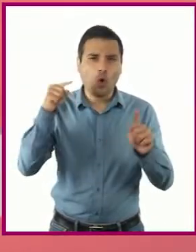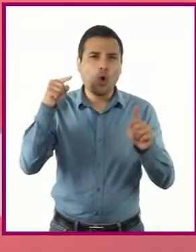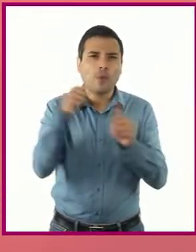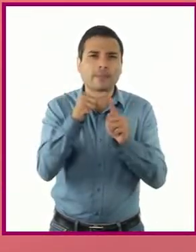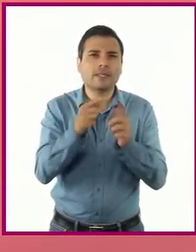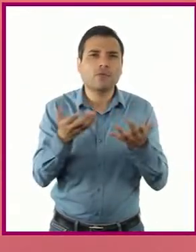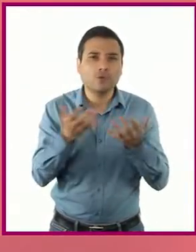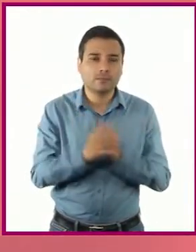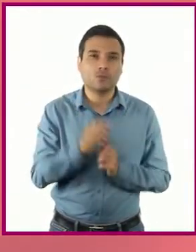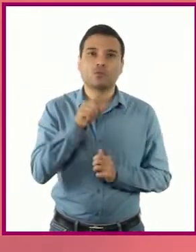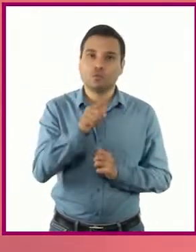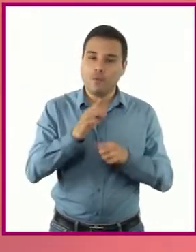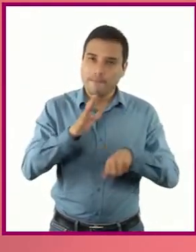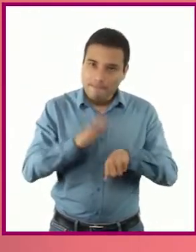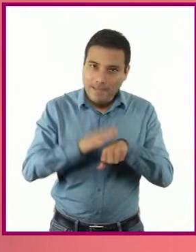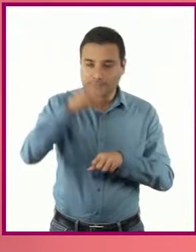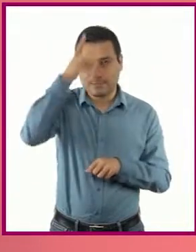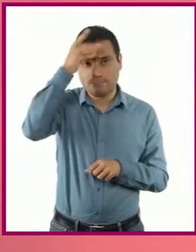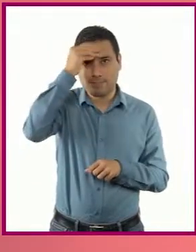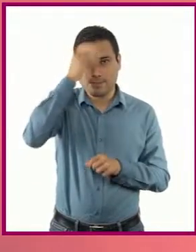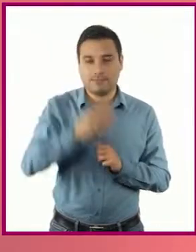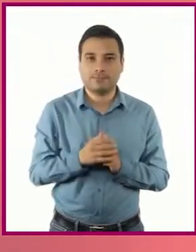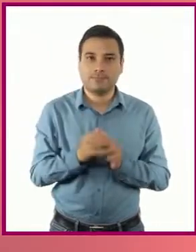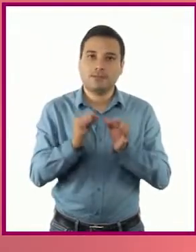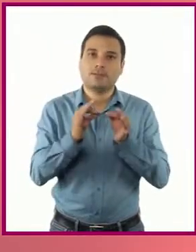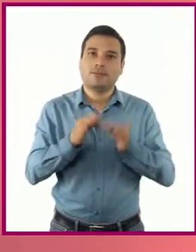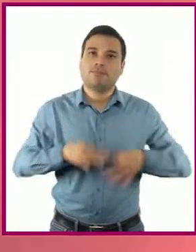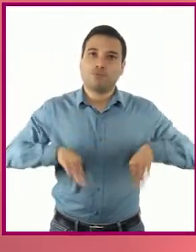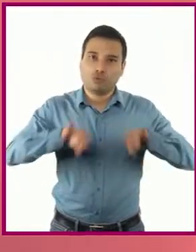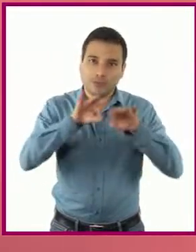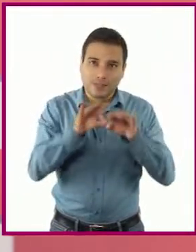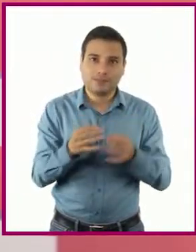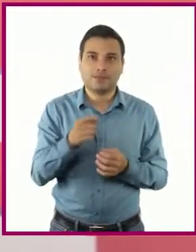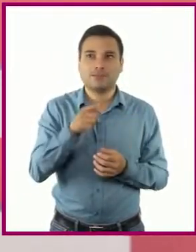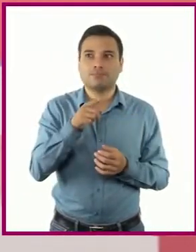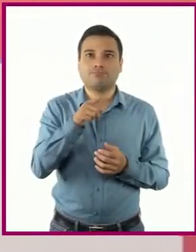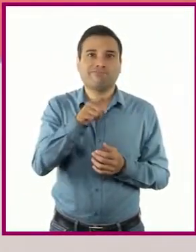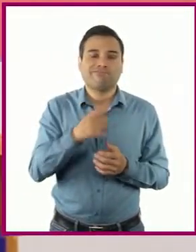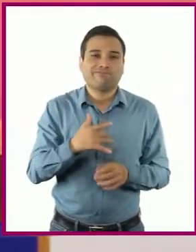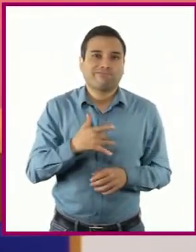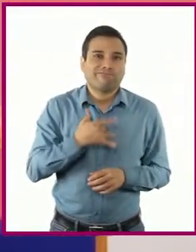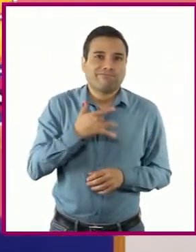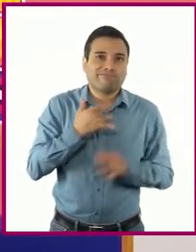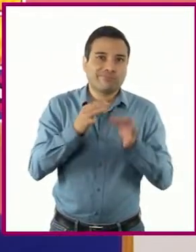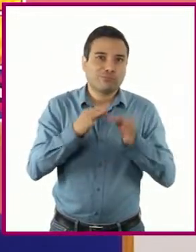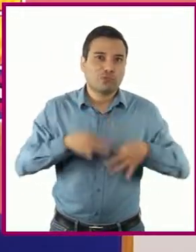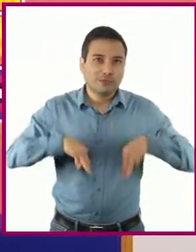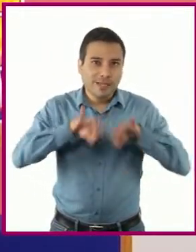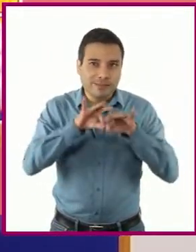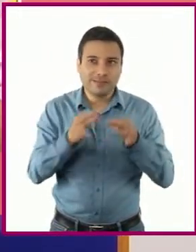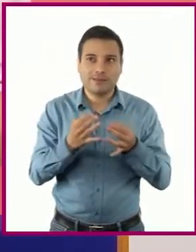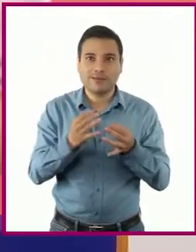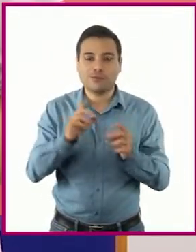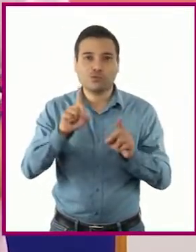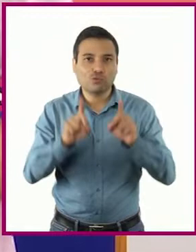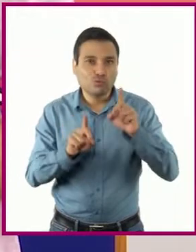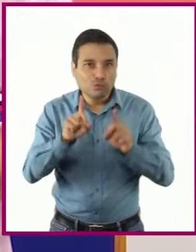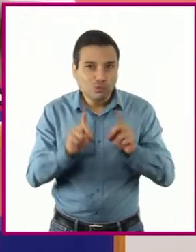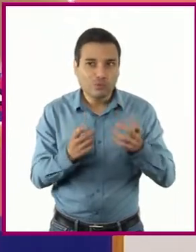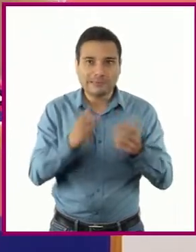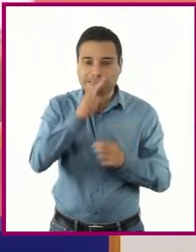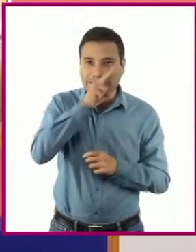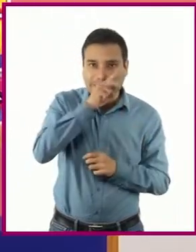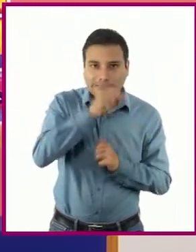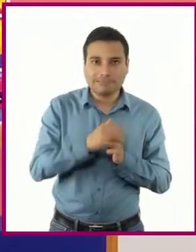su conocimiento. Por ello es muy importante que tomen nota de todo aquello que les parezca importante, así como sus dudas e